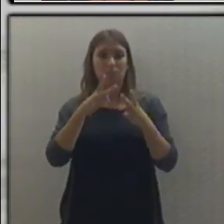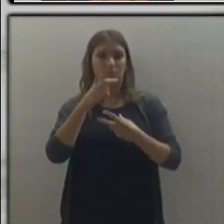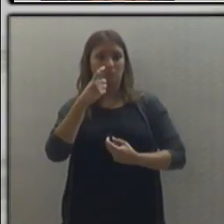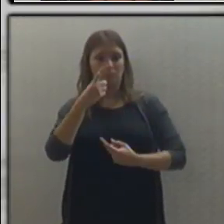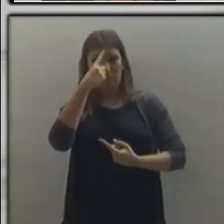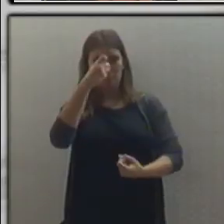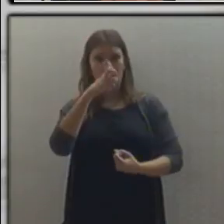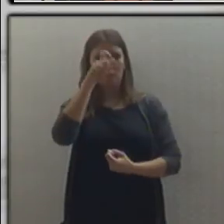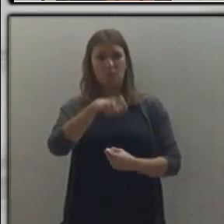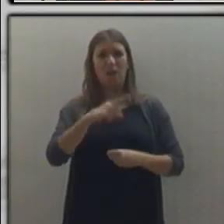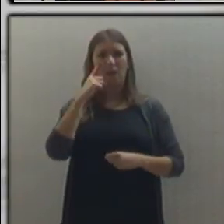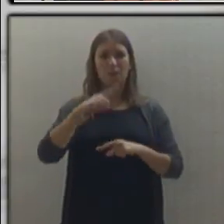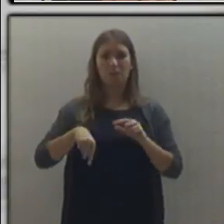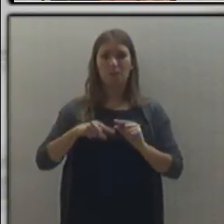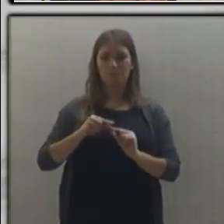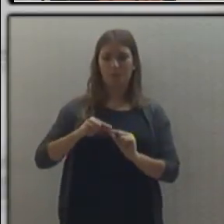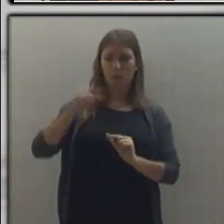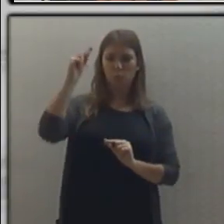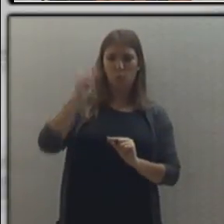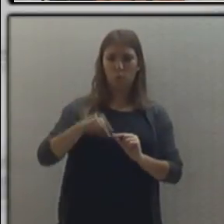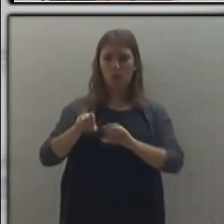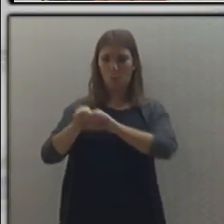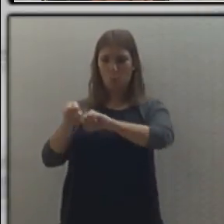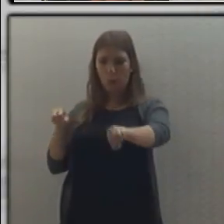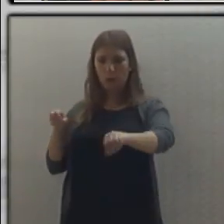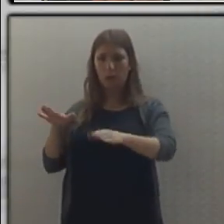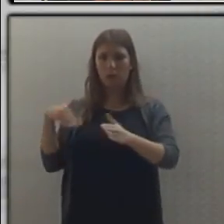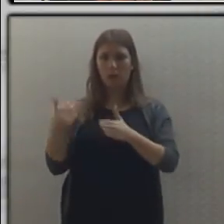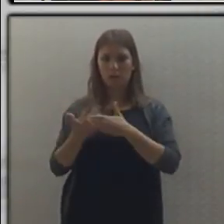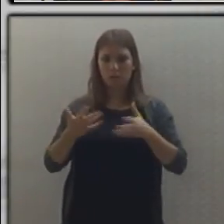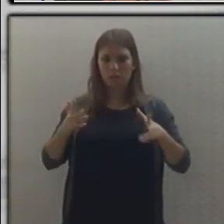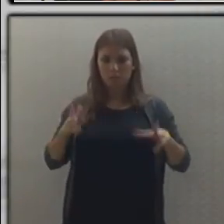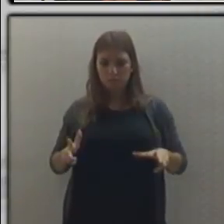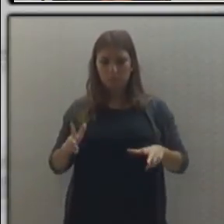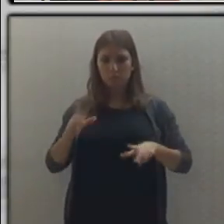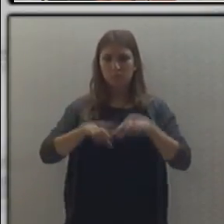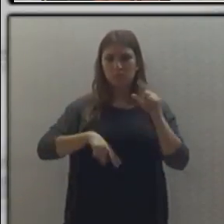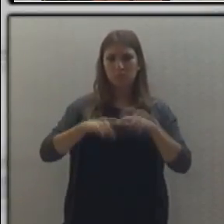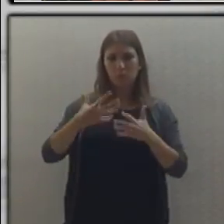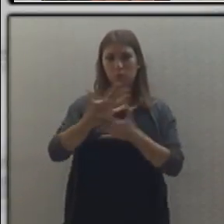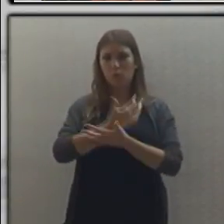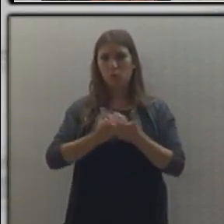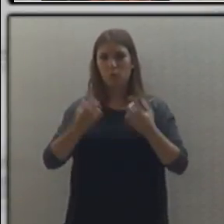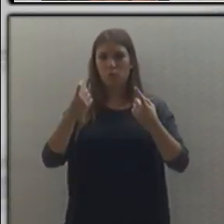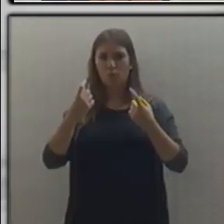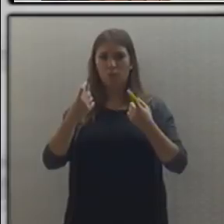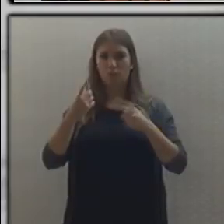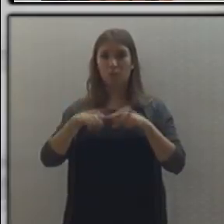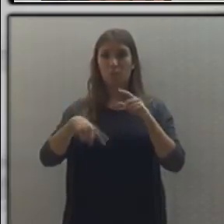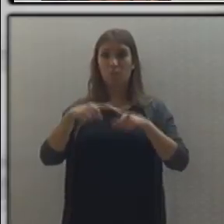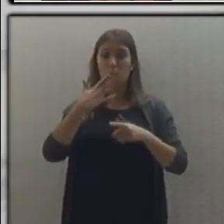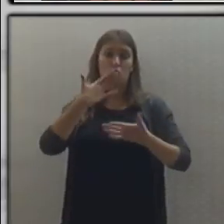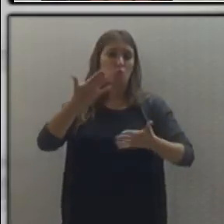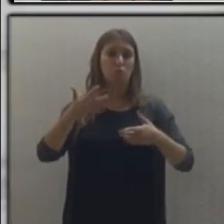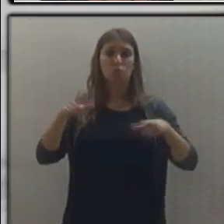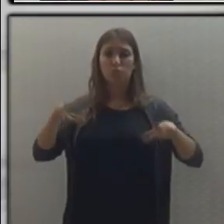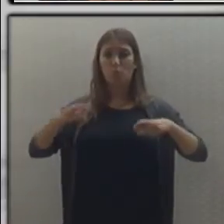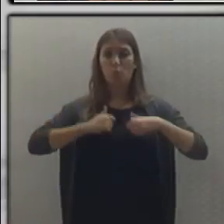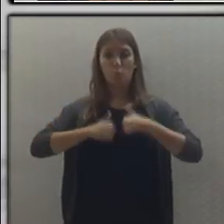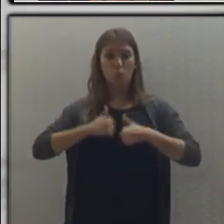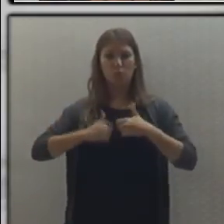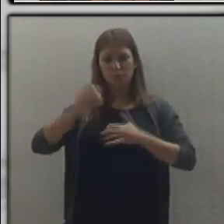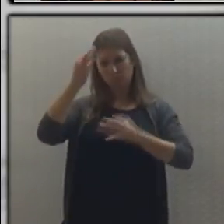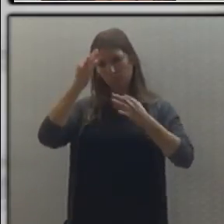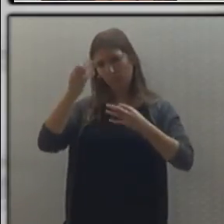detallando la altura de la barra hasta la altura y la ubicación del soporte del teléfono de la ducha, todo